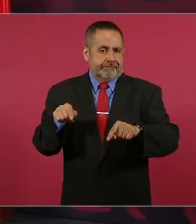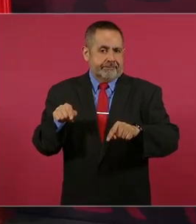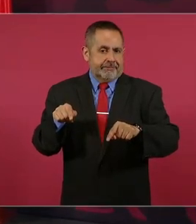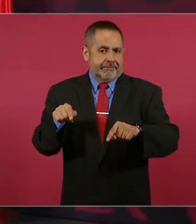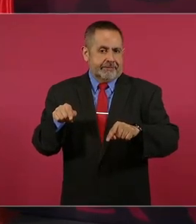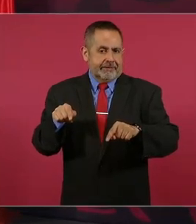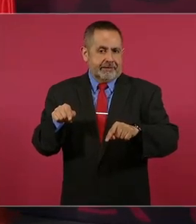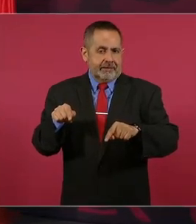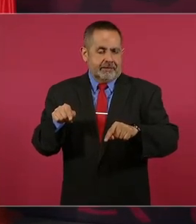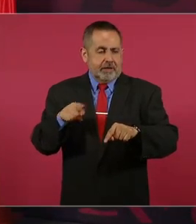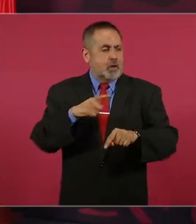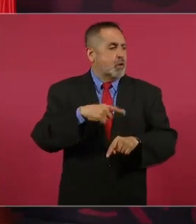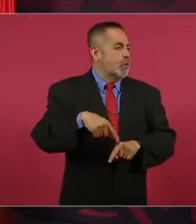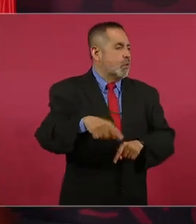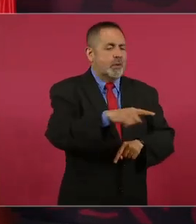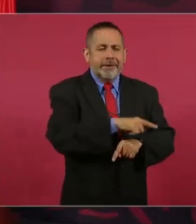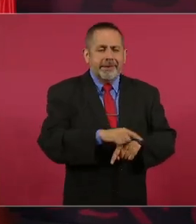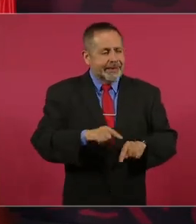se serenen